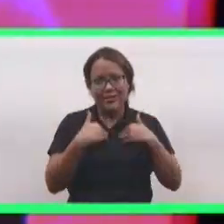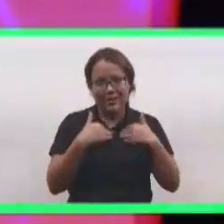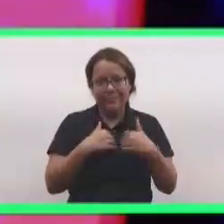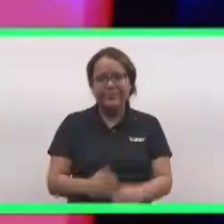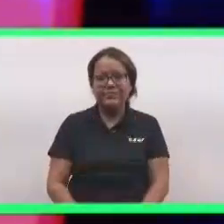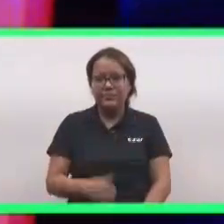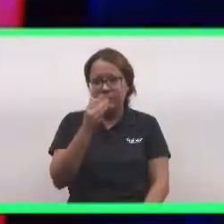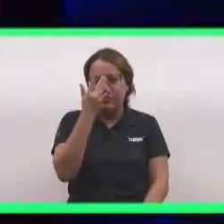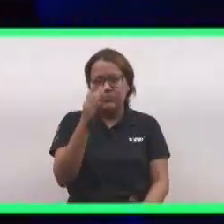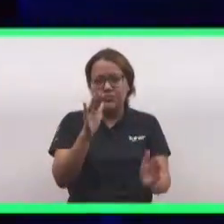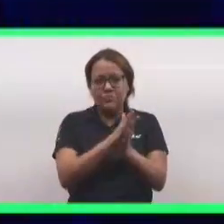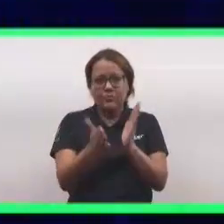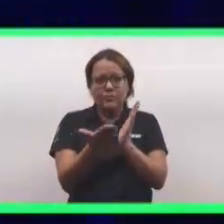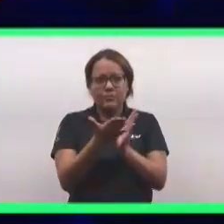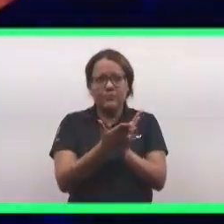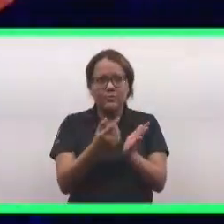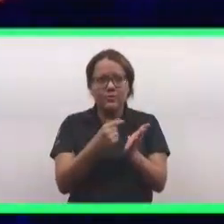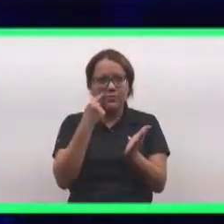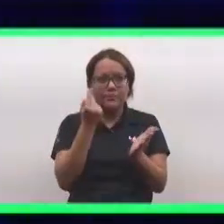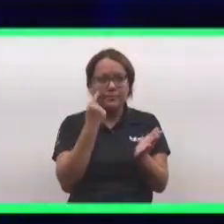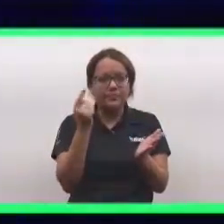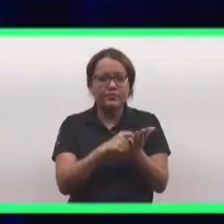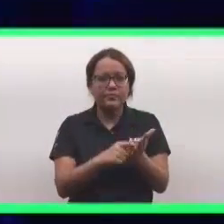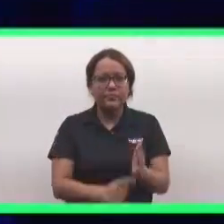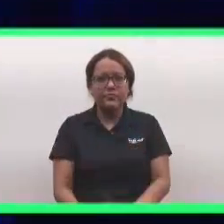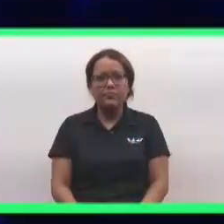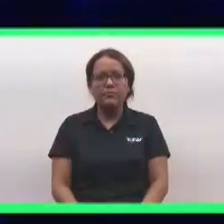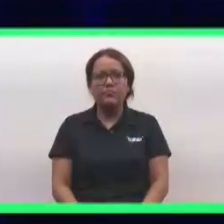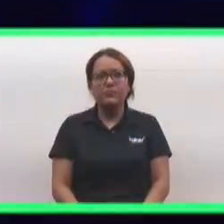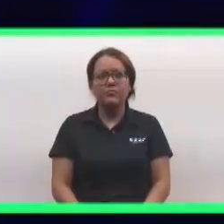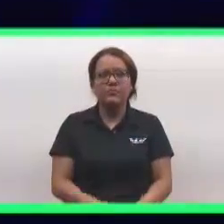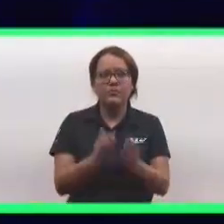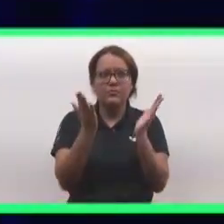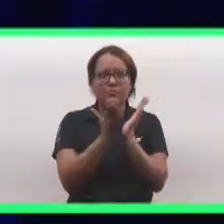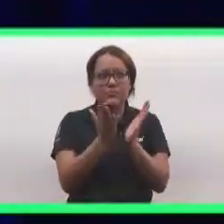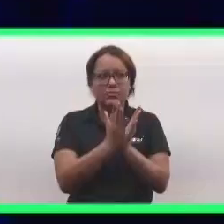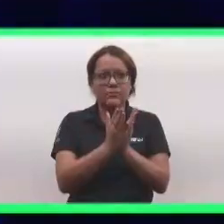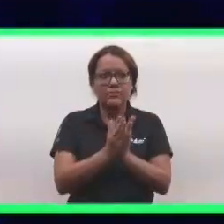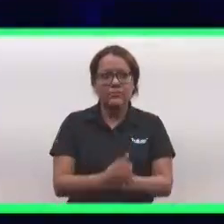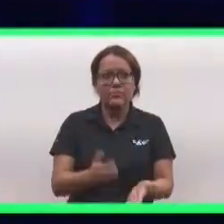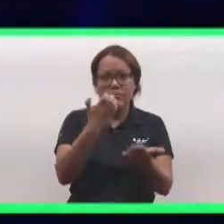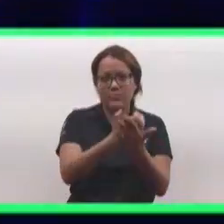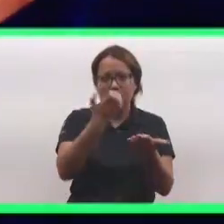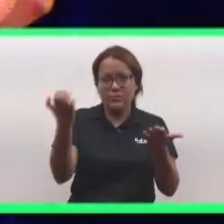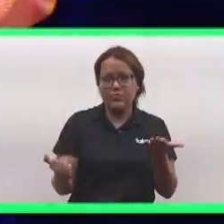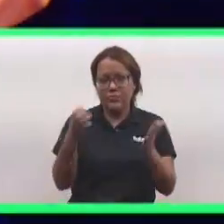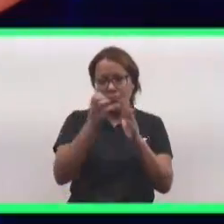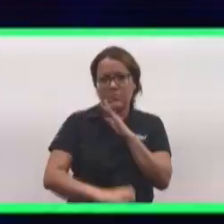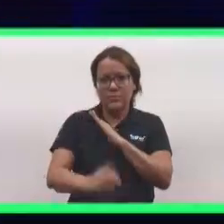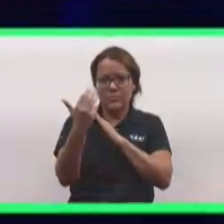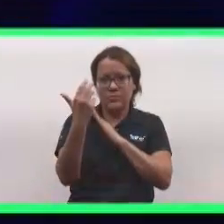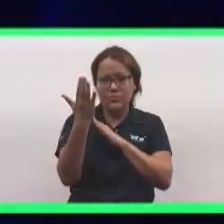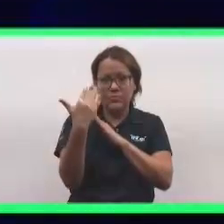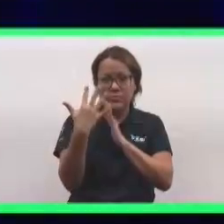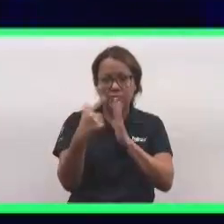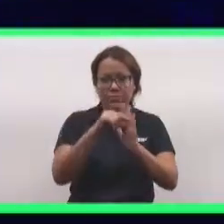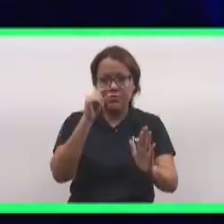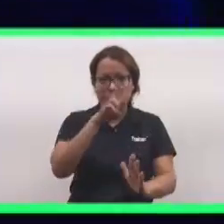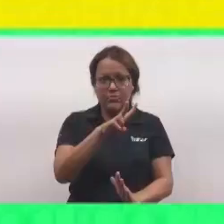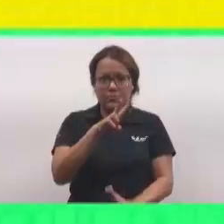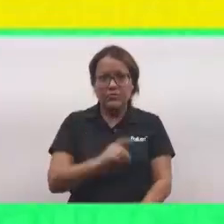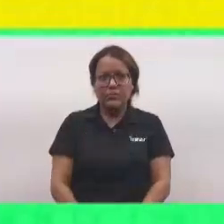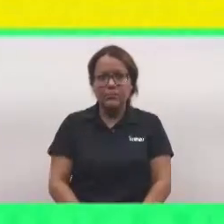Biblia, busque un texto conmigo para reforzar nuestro punto número uno y vaya a Éxodo capítulo 15. Éxodo capítulo 15 versículo 2